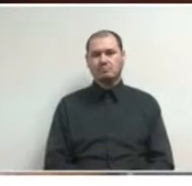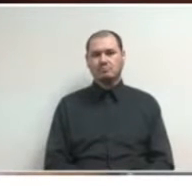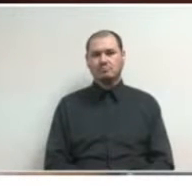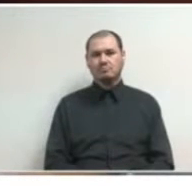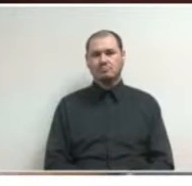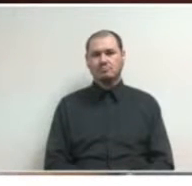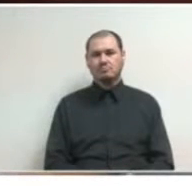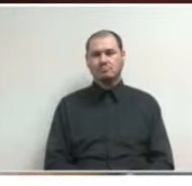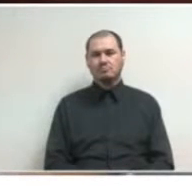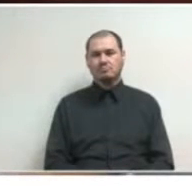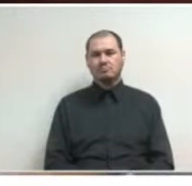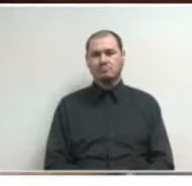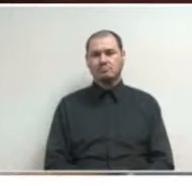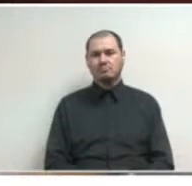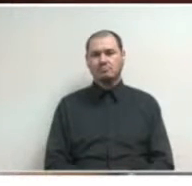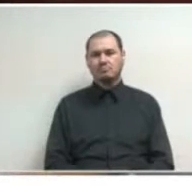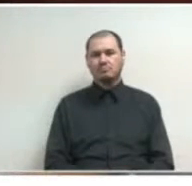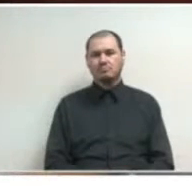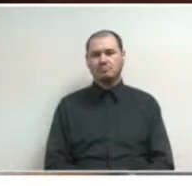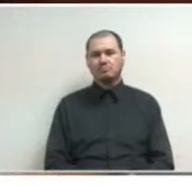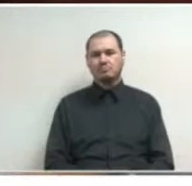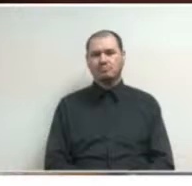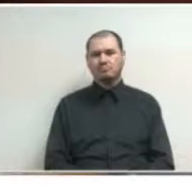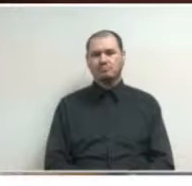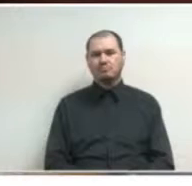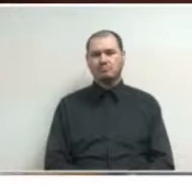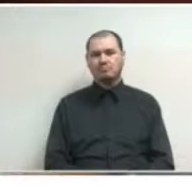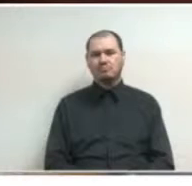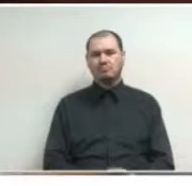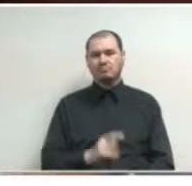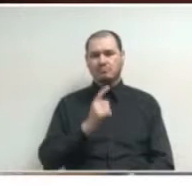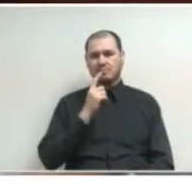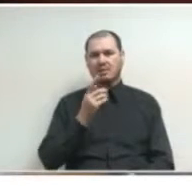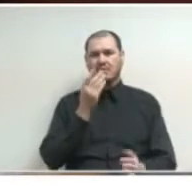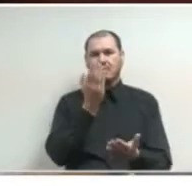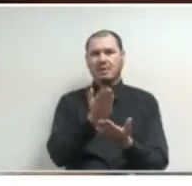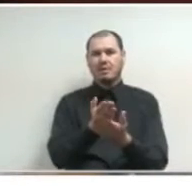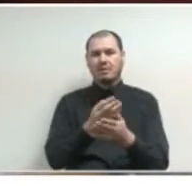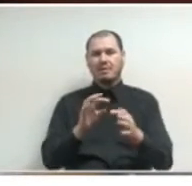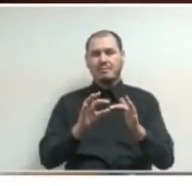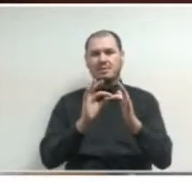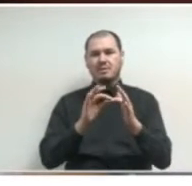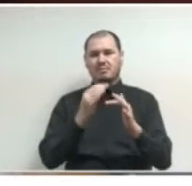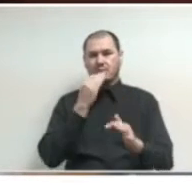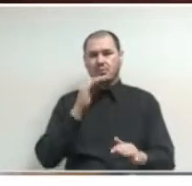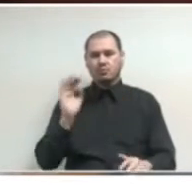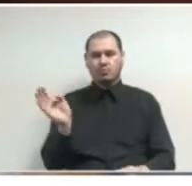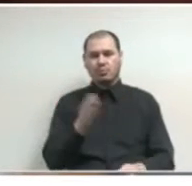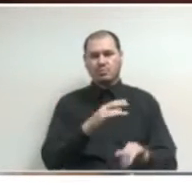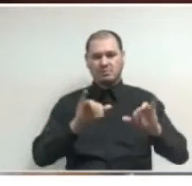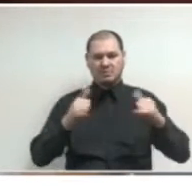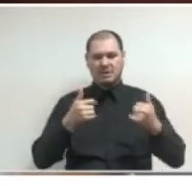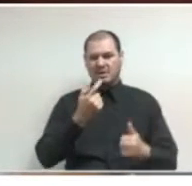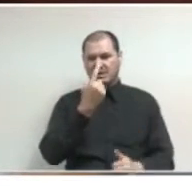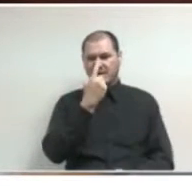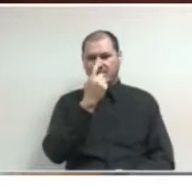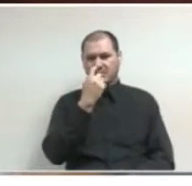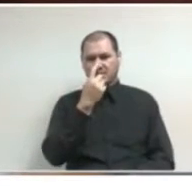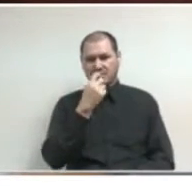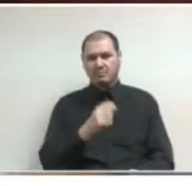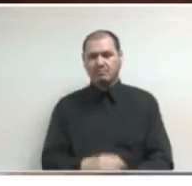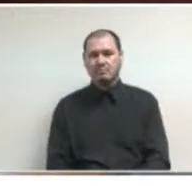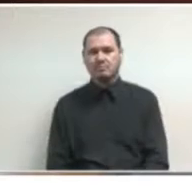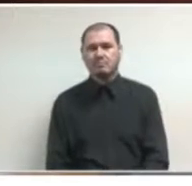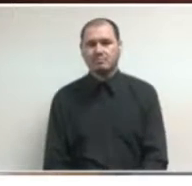que hizo el doctor. No, él había pedido una plenaria, pero... Ah, digo, yo creo que tenía plenaria, pero ministro, ¿cuál digo, en Chapama,